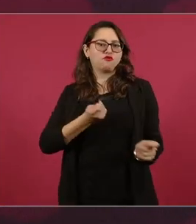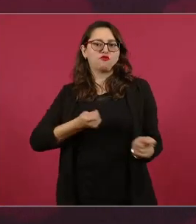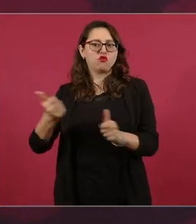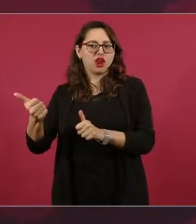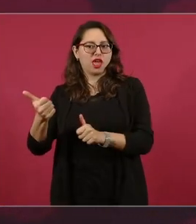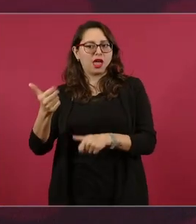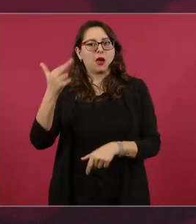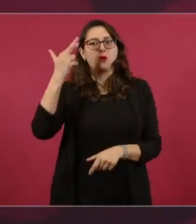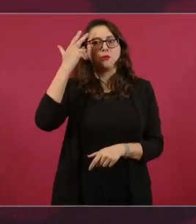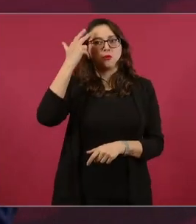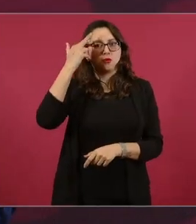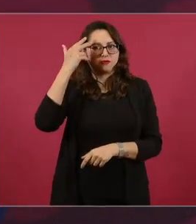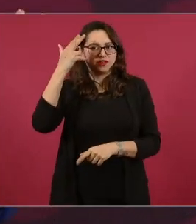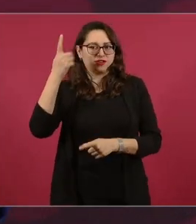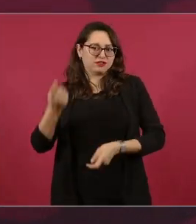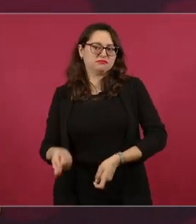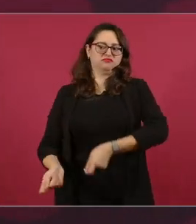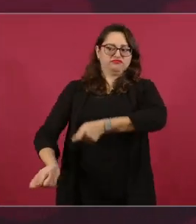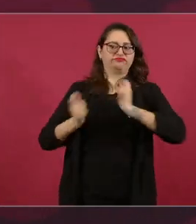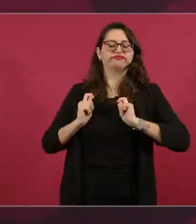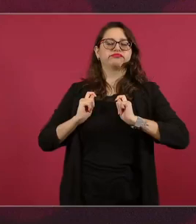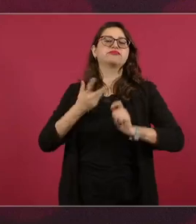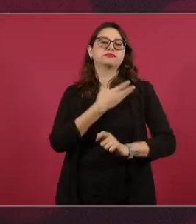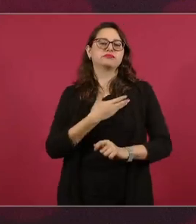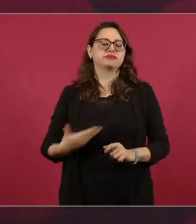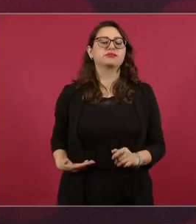el que movía la cuna era Porfirio.